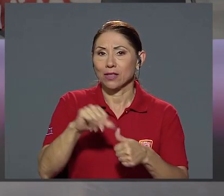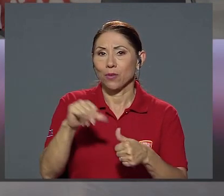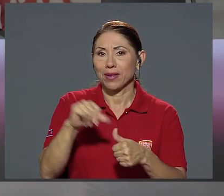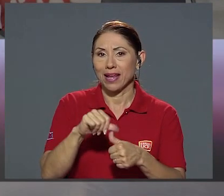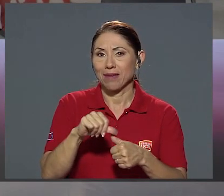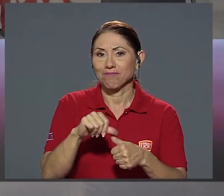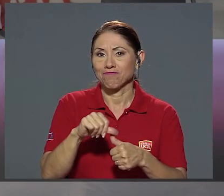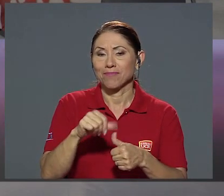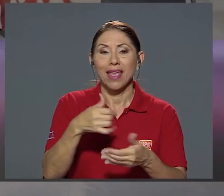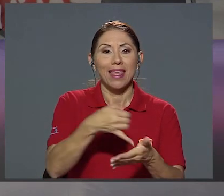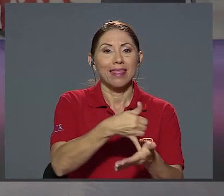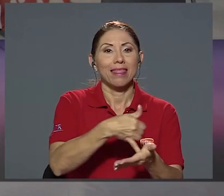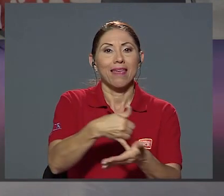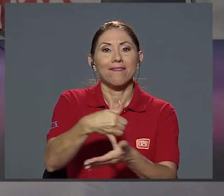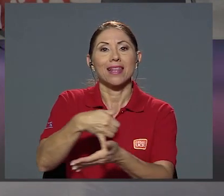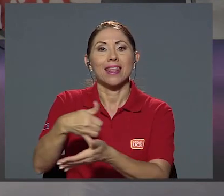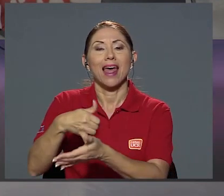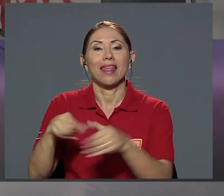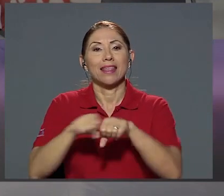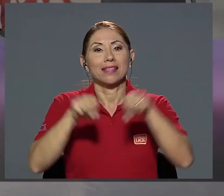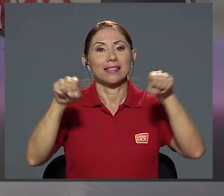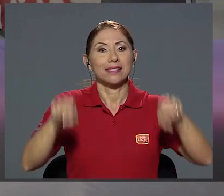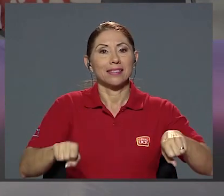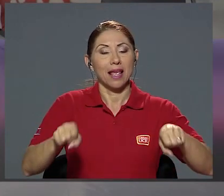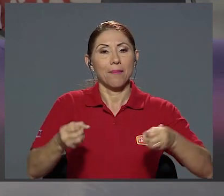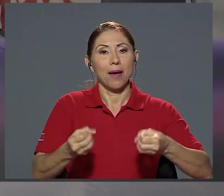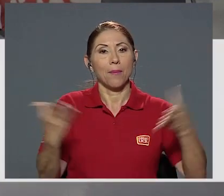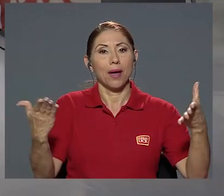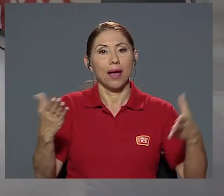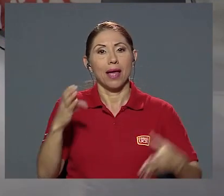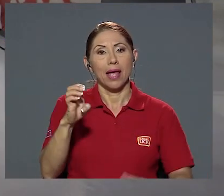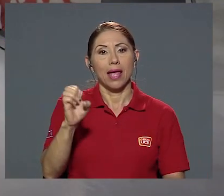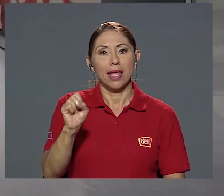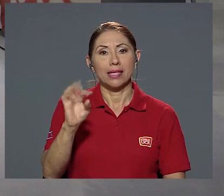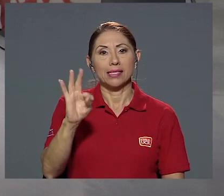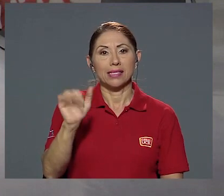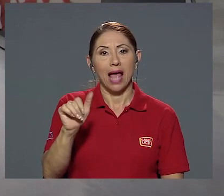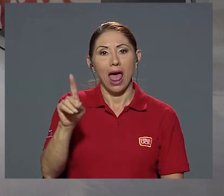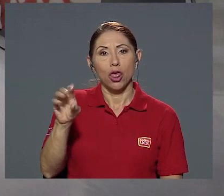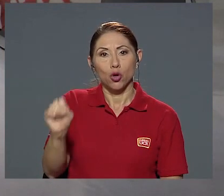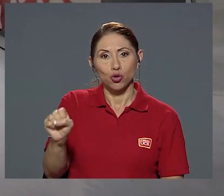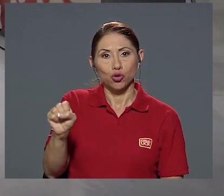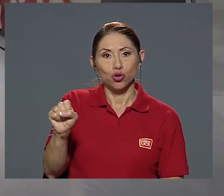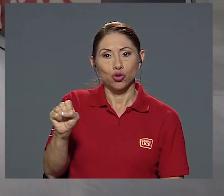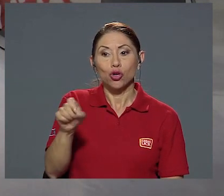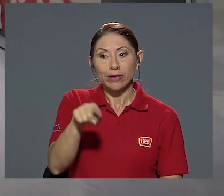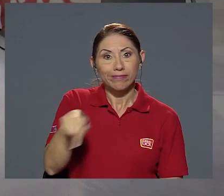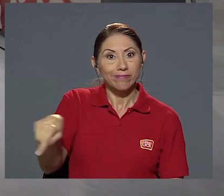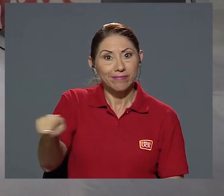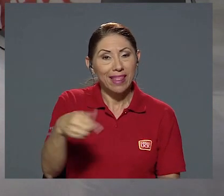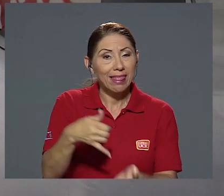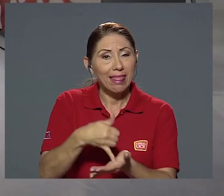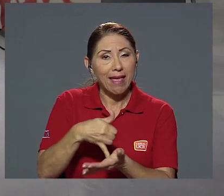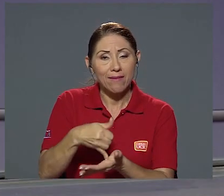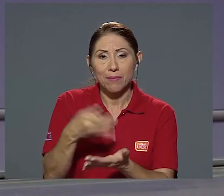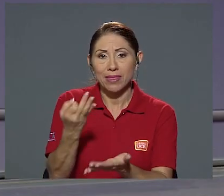debilidad de los estados como aparatos. Tenemos estados débilmente